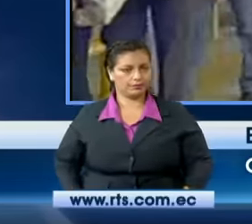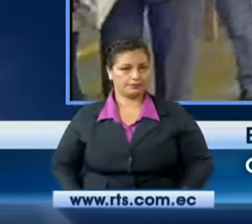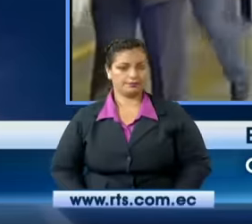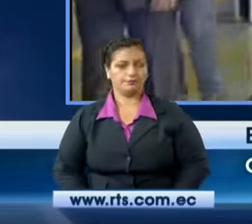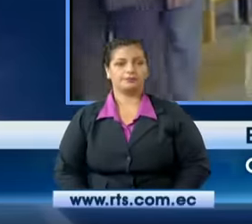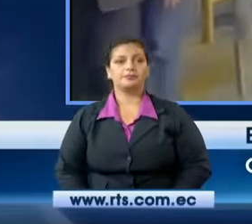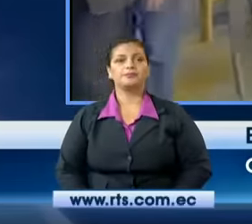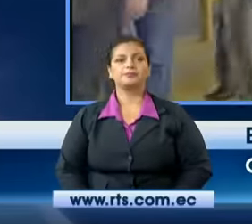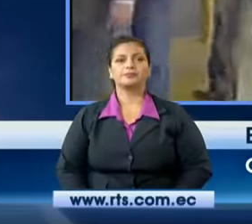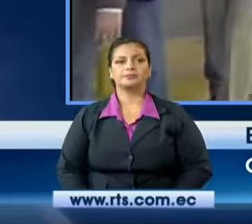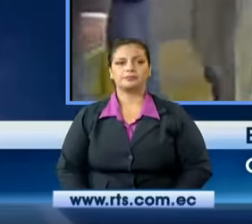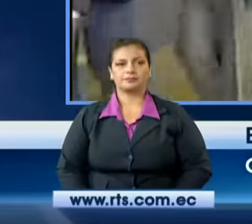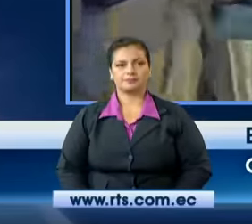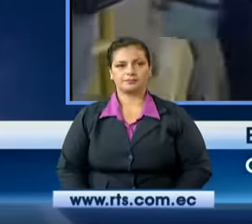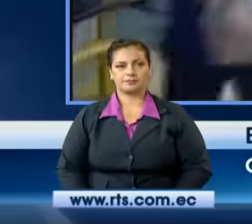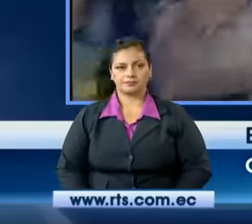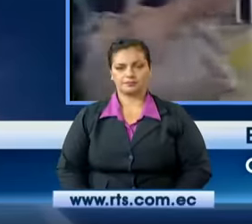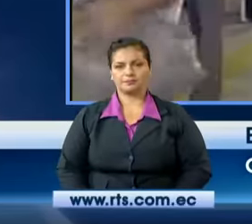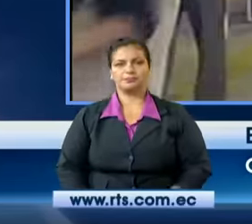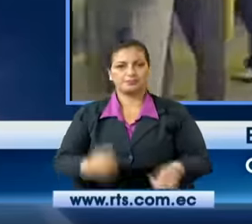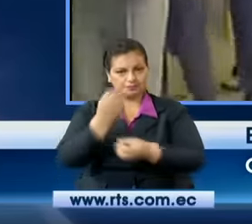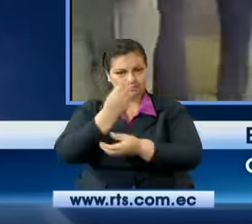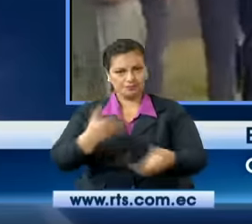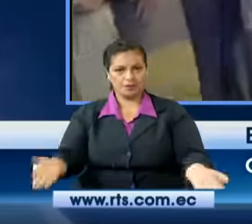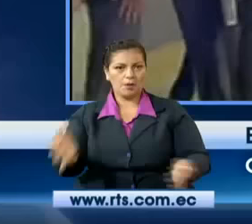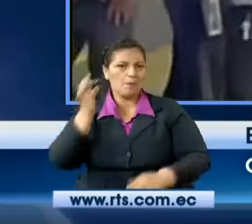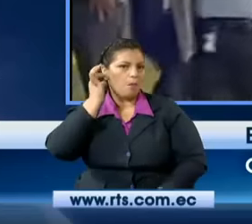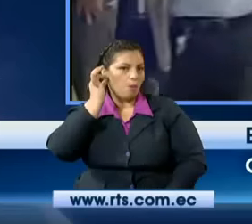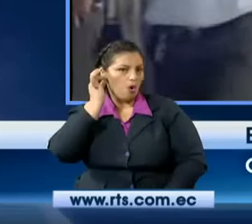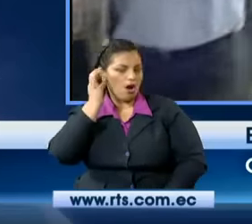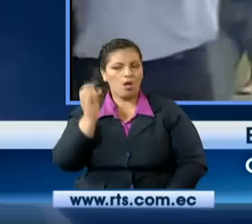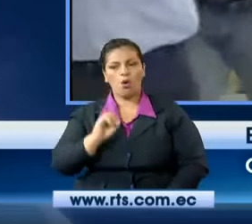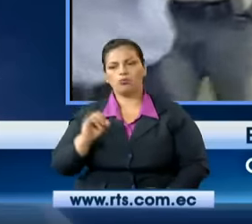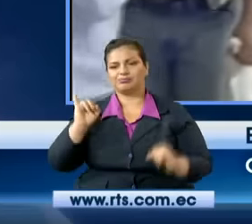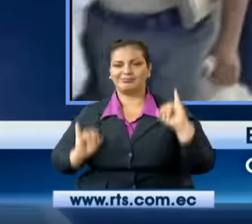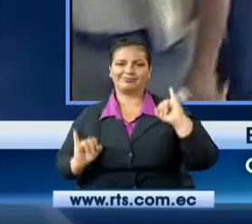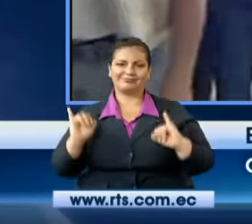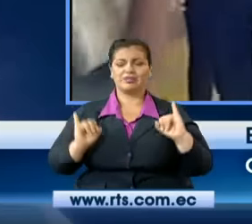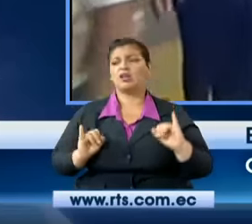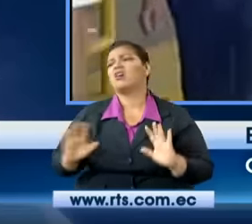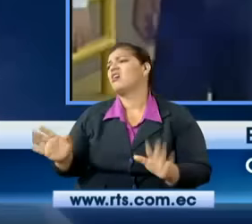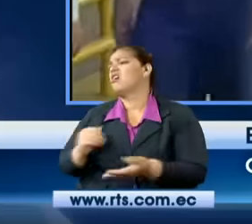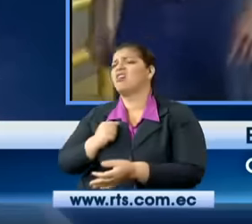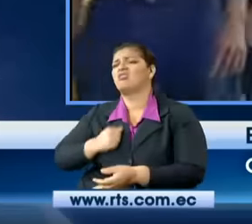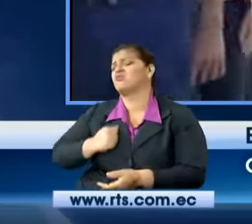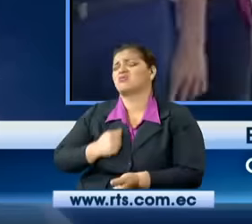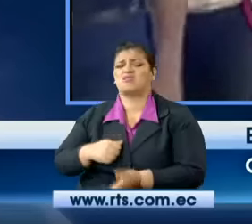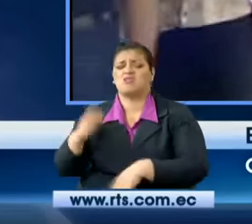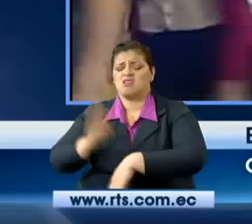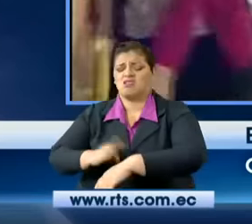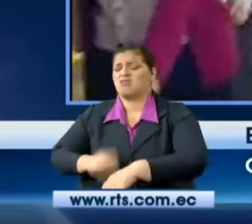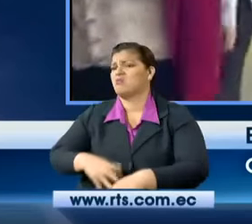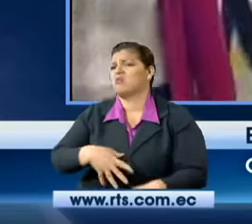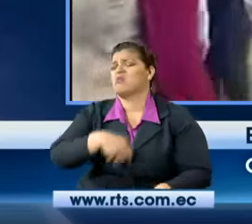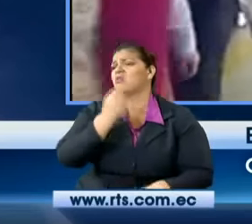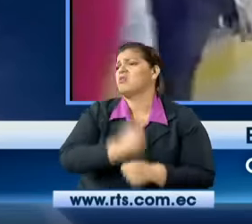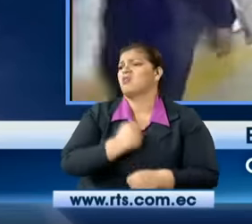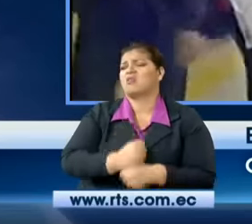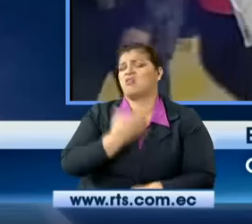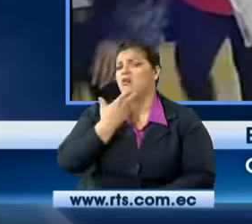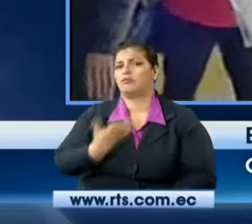Roselena, Enrique, amigos televidentes, de la señora o señorita que dice, ¿sabes que yo no tengo tiempo? Tengo que irme a la casa, tengo que irme al trabajo. Estoy apurado. Y ahí queda en nada, pues. Y entonces,